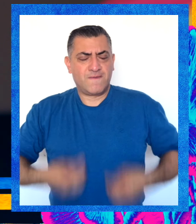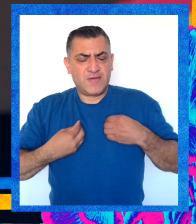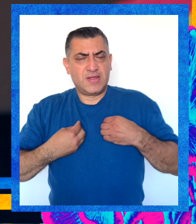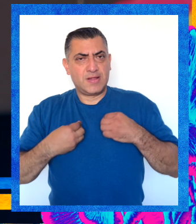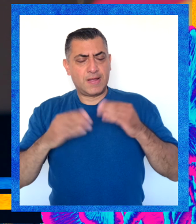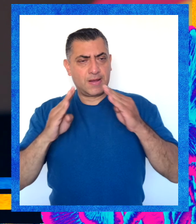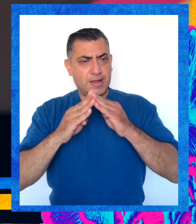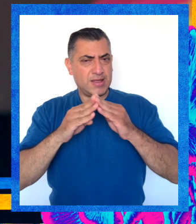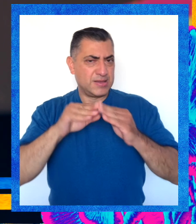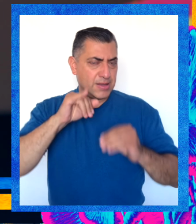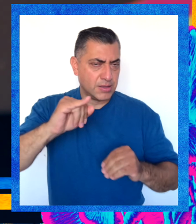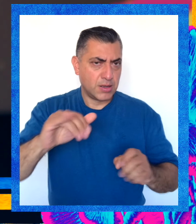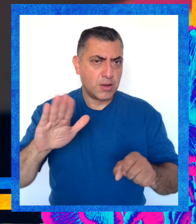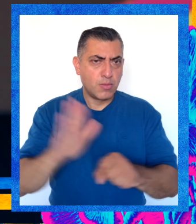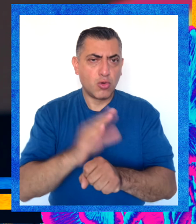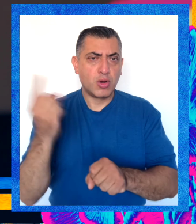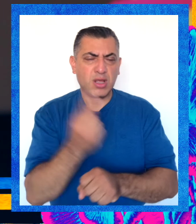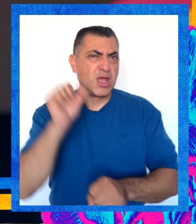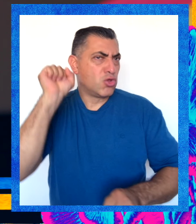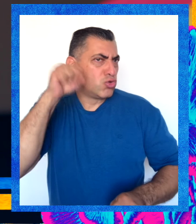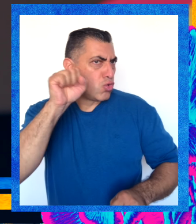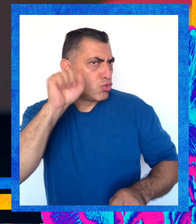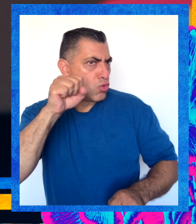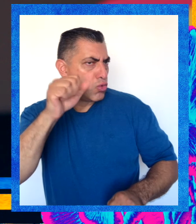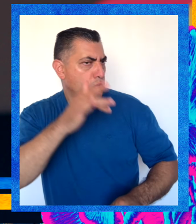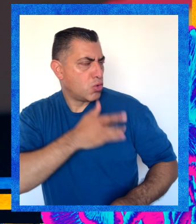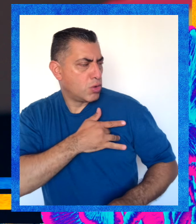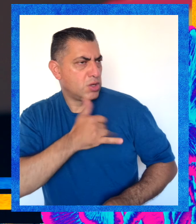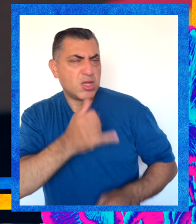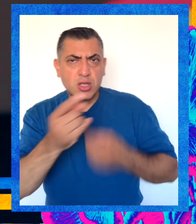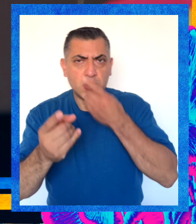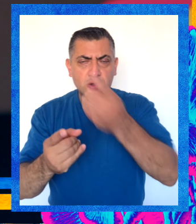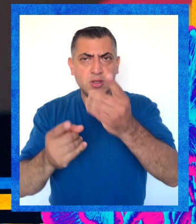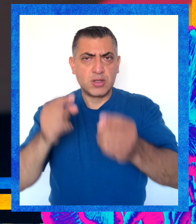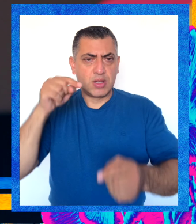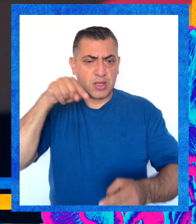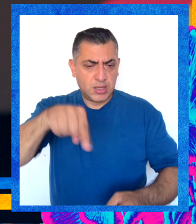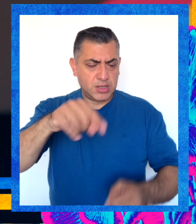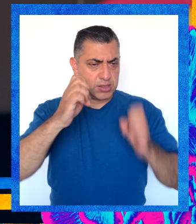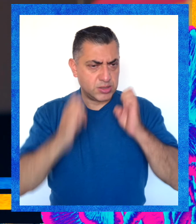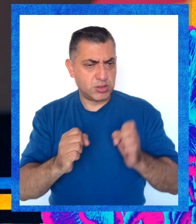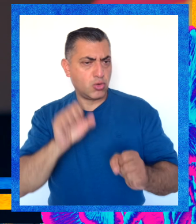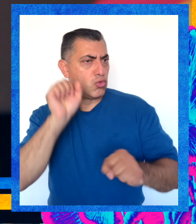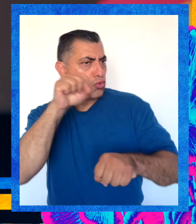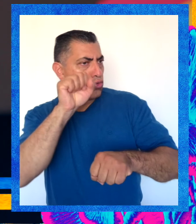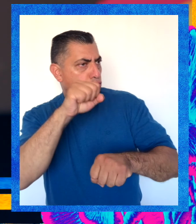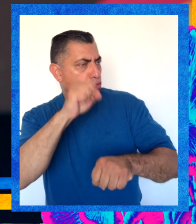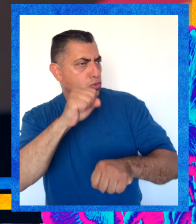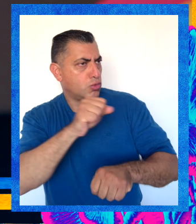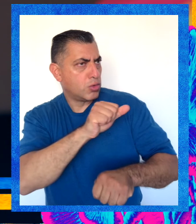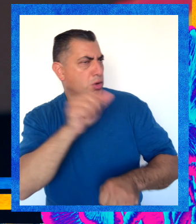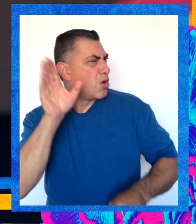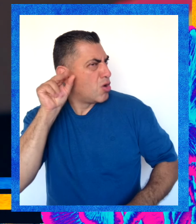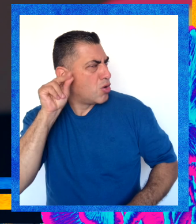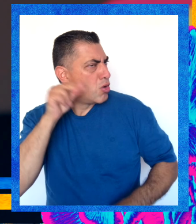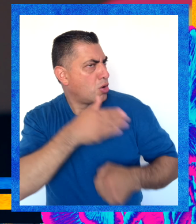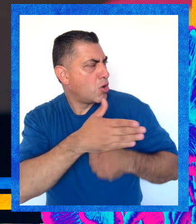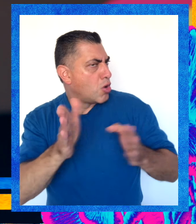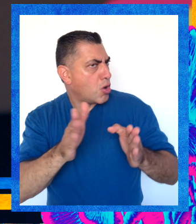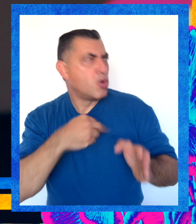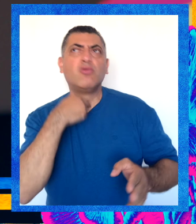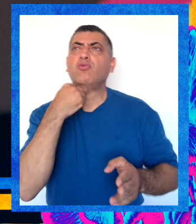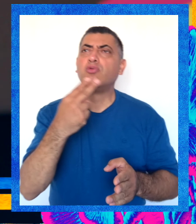dentro de ti porque toca la puerta del corazón y él dice he aquí que visto a la puerta y llamo si alguno abre